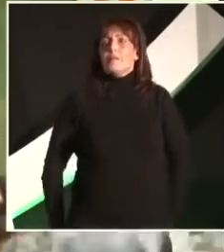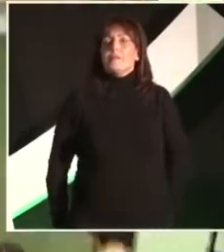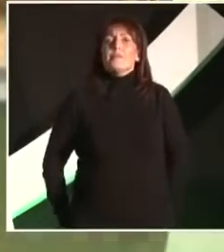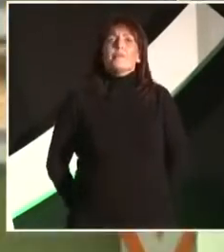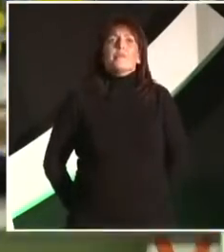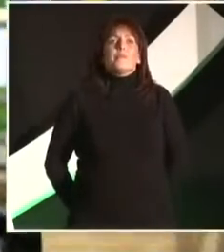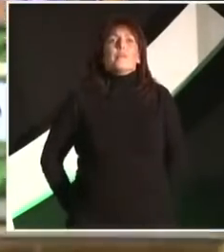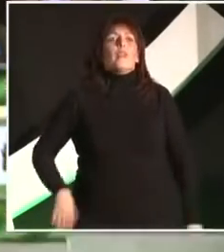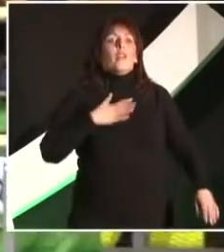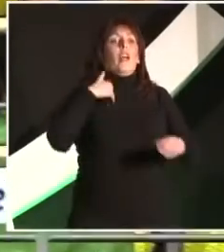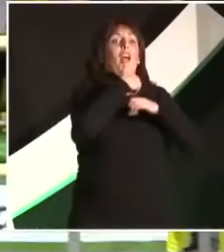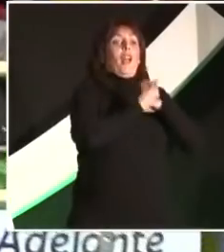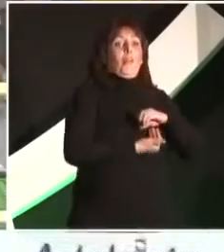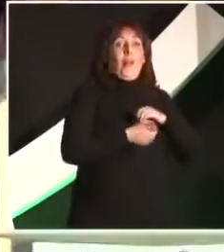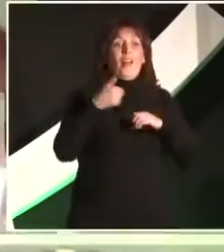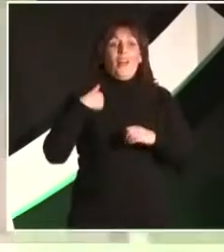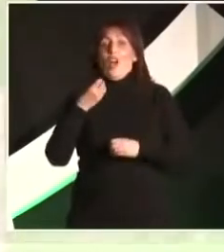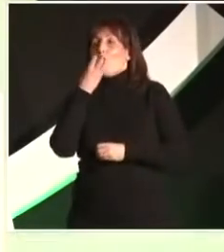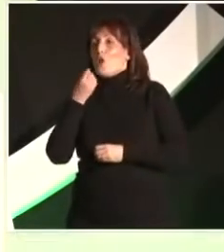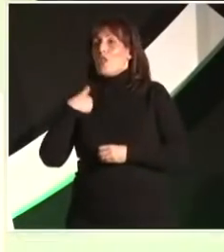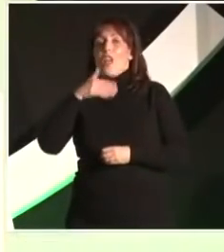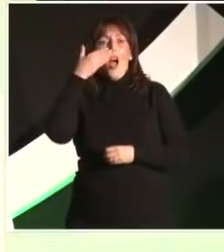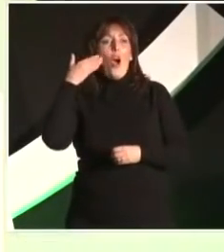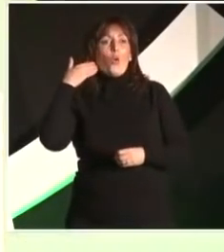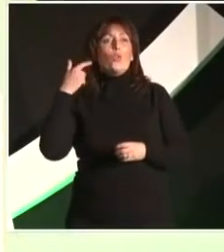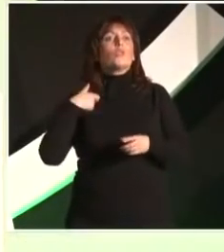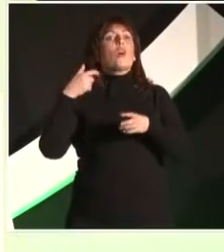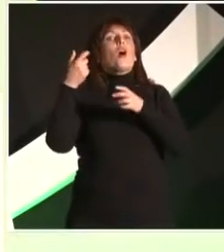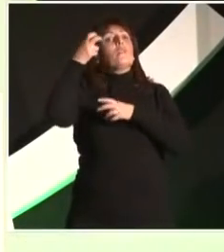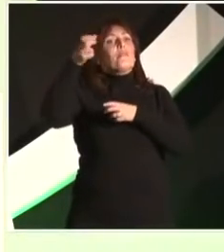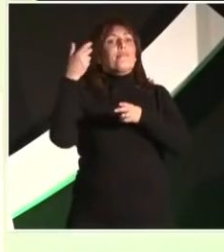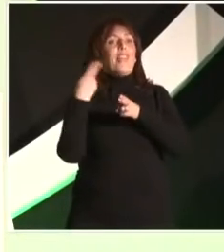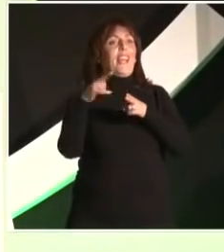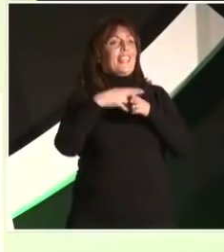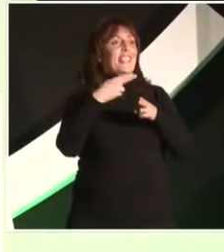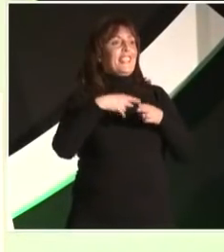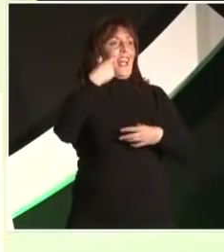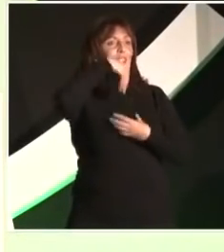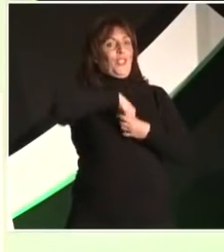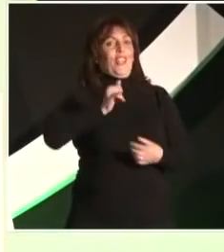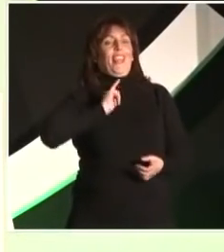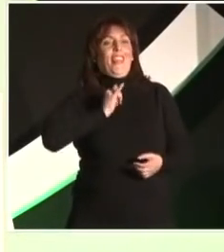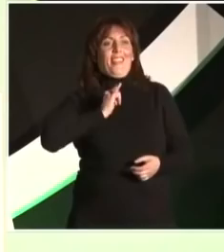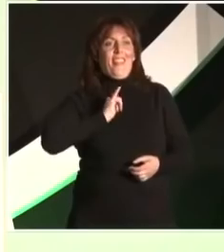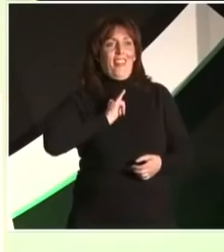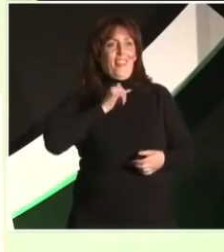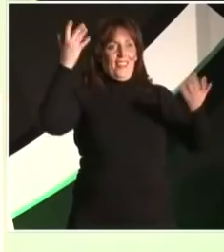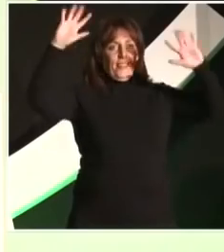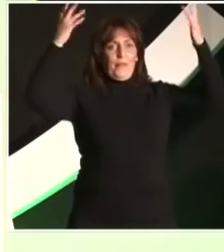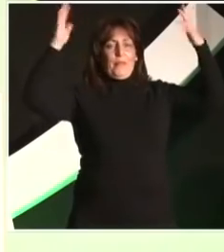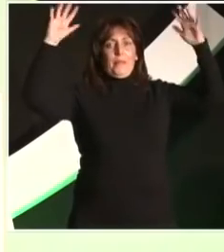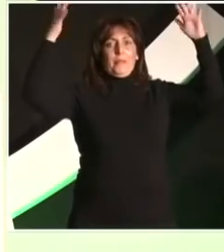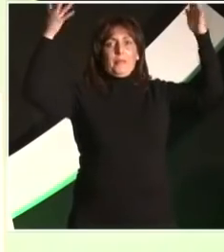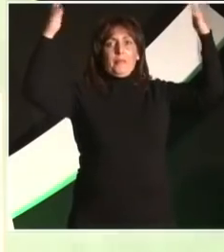y queremos pan y queremos rosa y estamos orgullosos del pueblo gitano andaluz que forma parte de nuestra identidad.